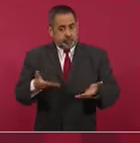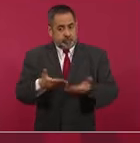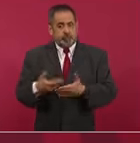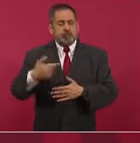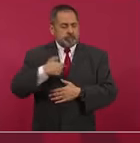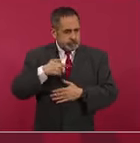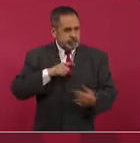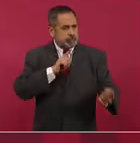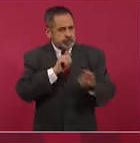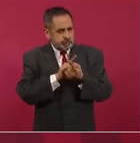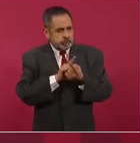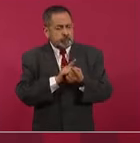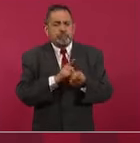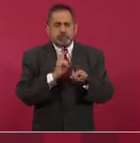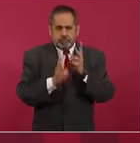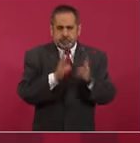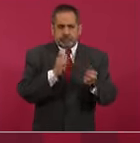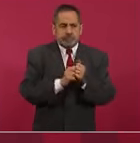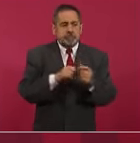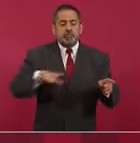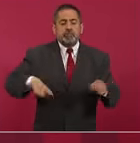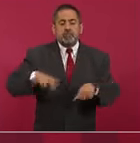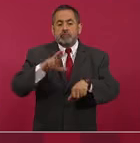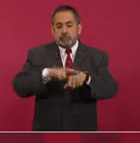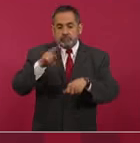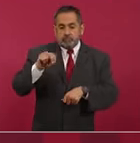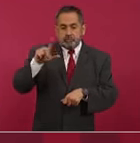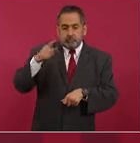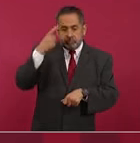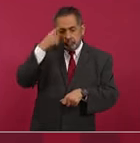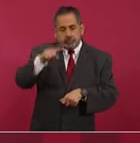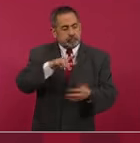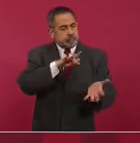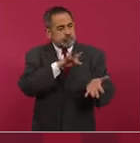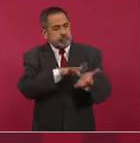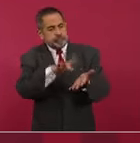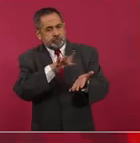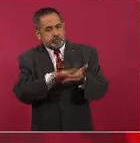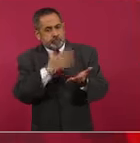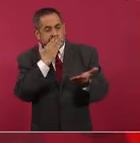recibirlo para apoyar a Nuevo León.